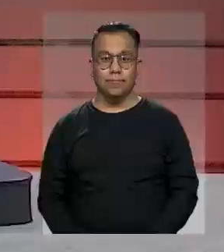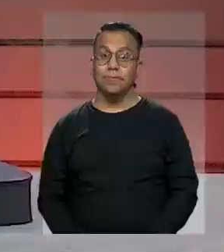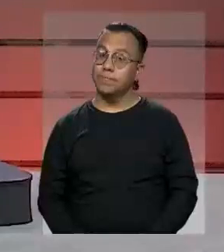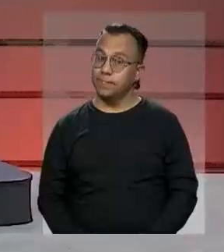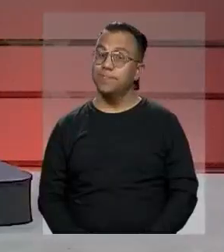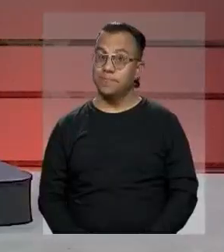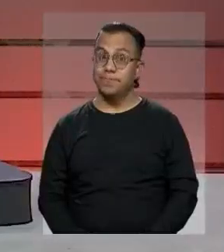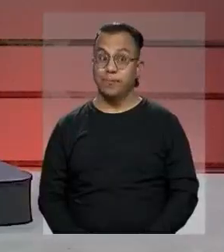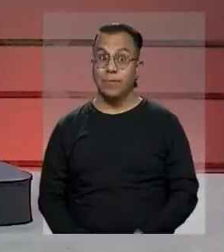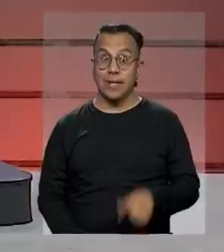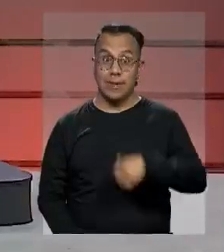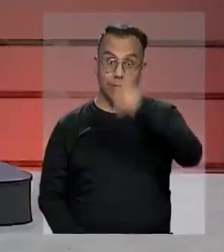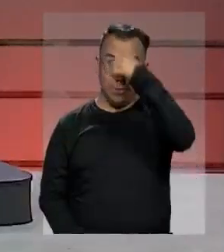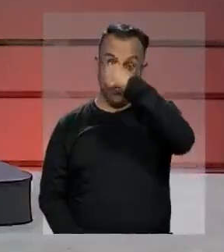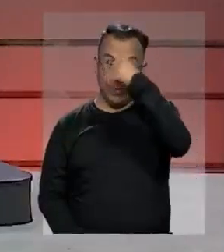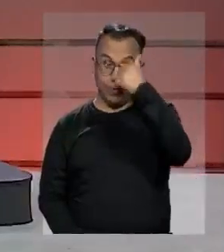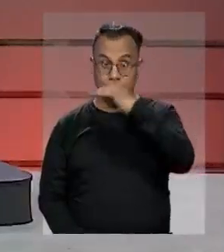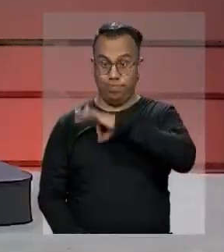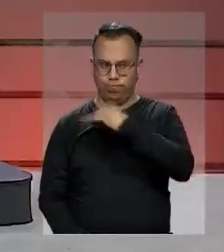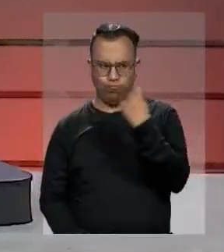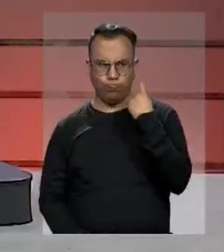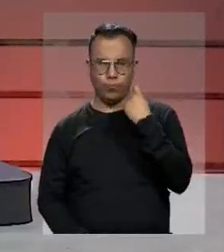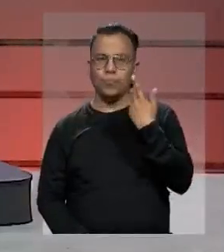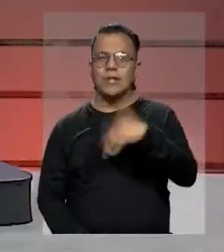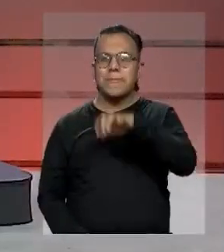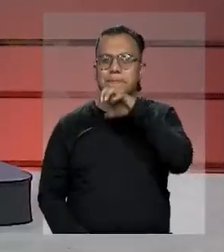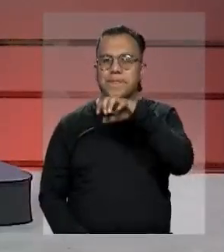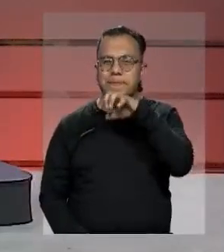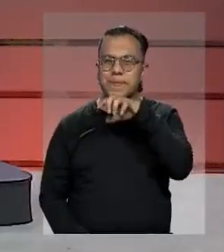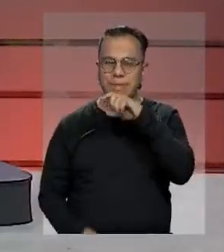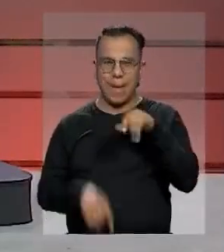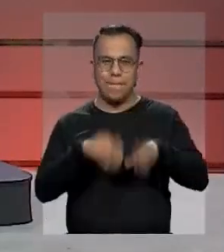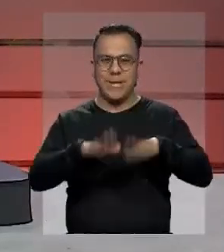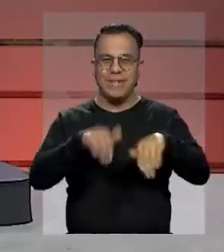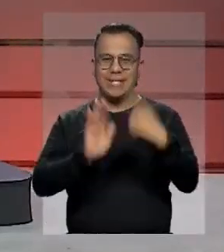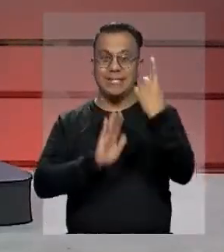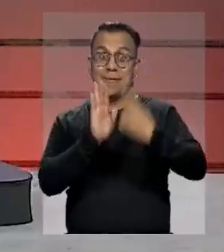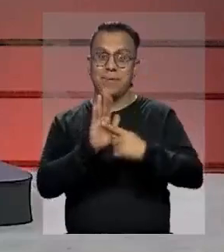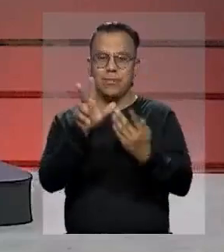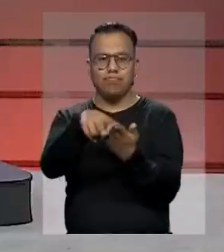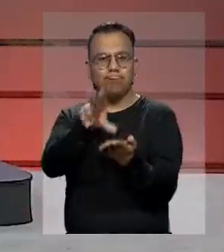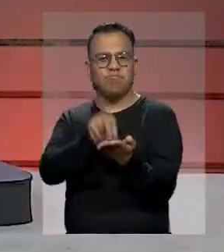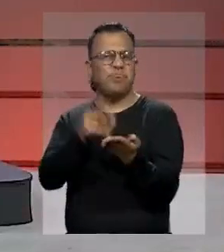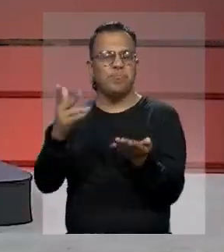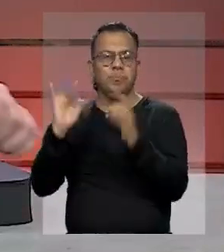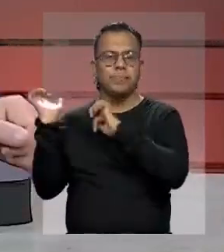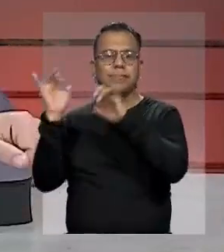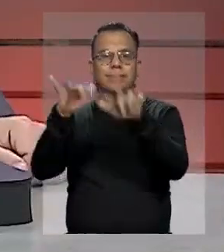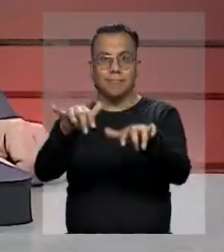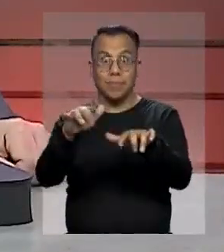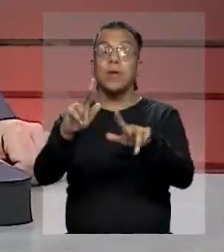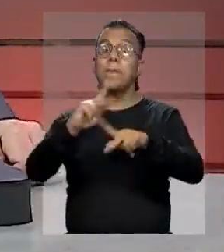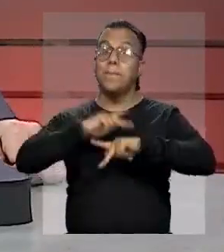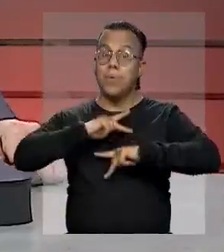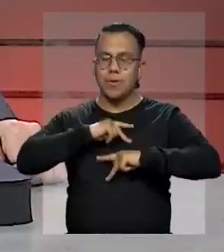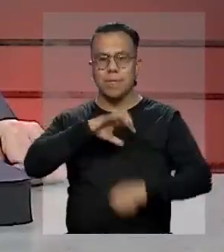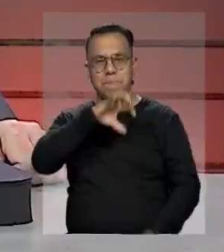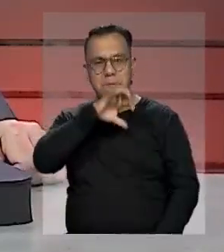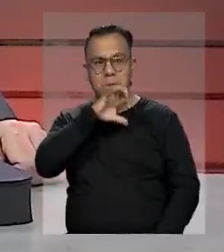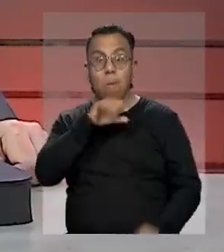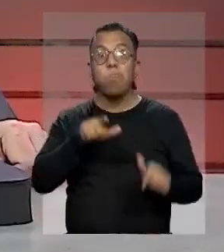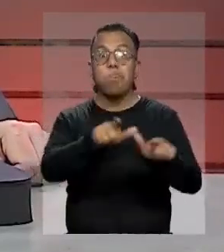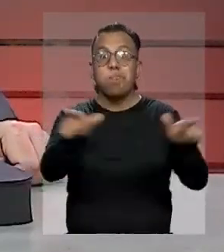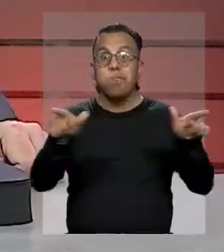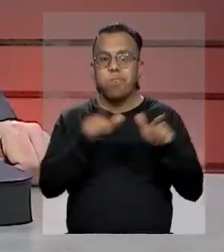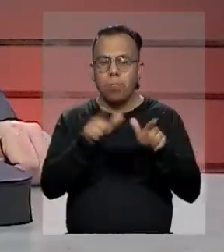y también este fin de semana se llevó a cabo el festival canino patitas samil por Puente Aranda evento al que asistieron propietarios de mascotas del